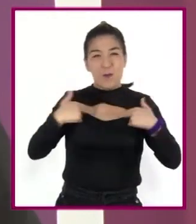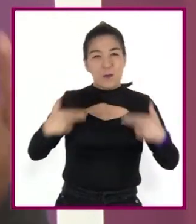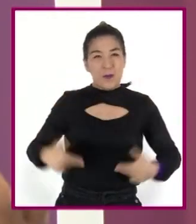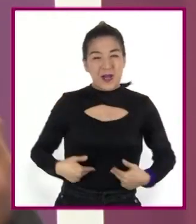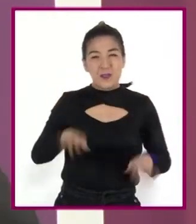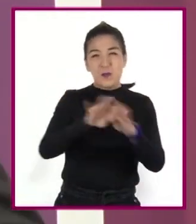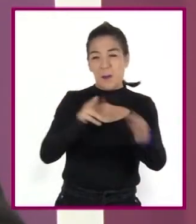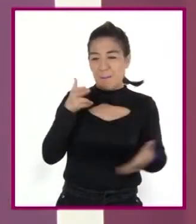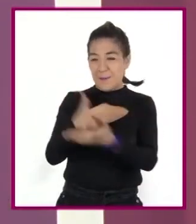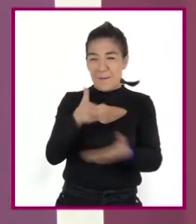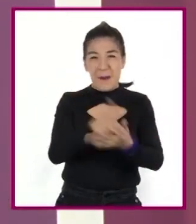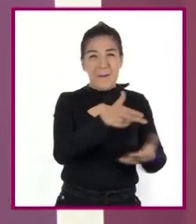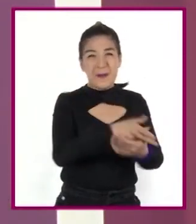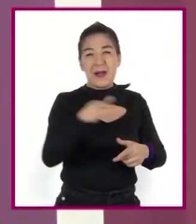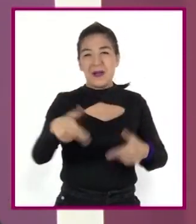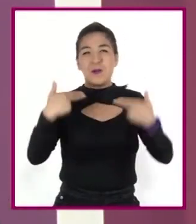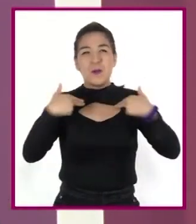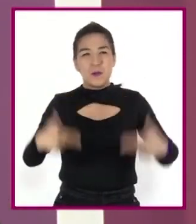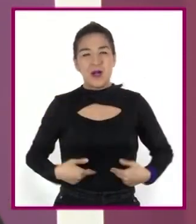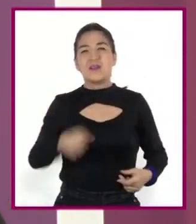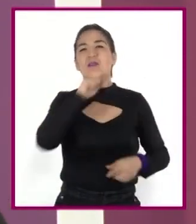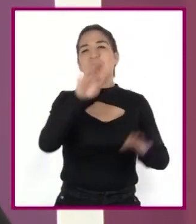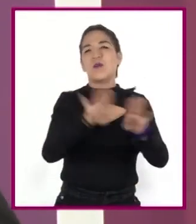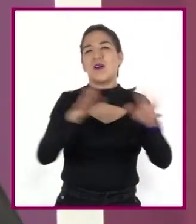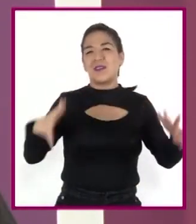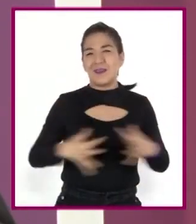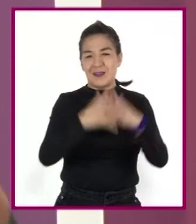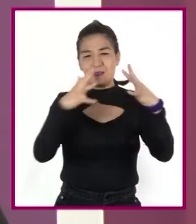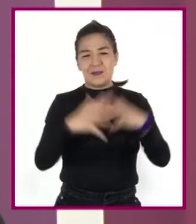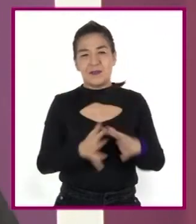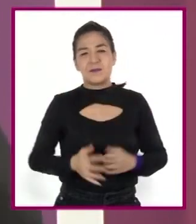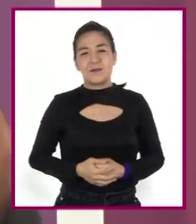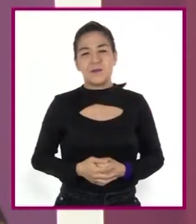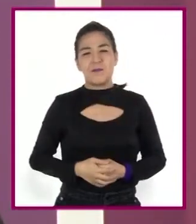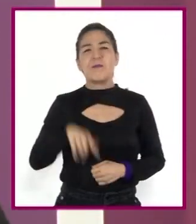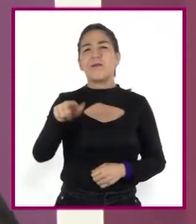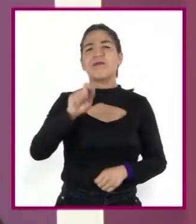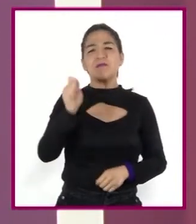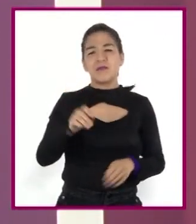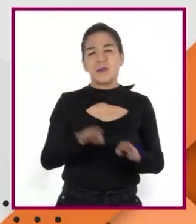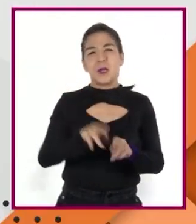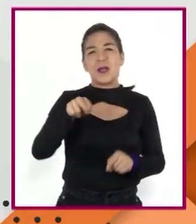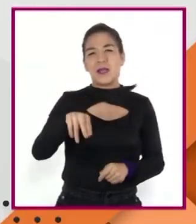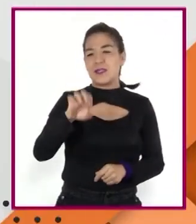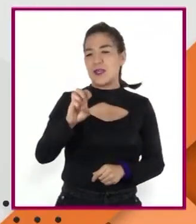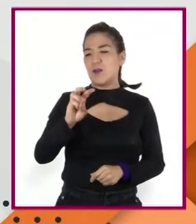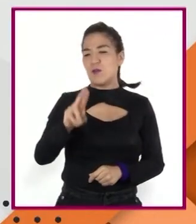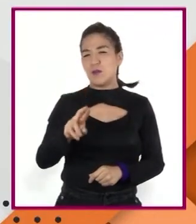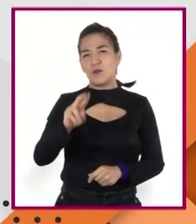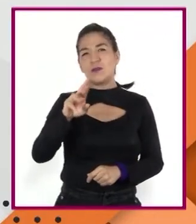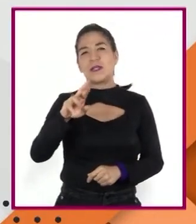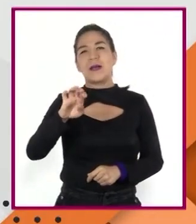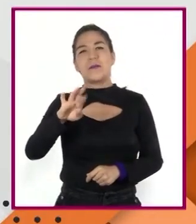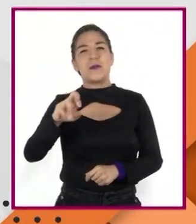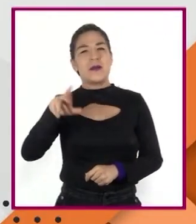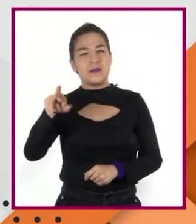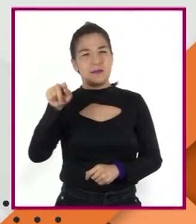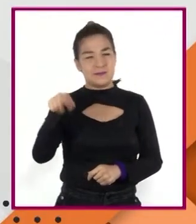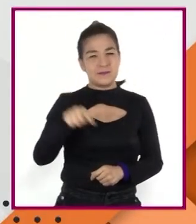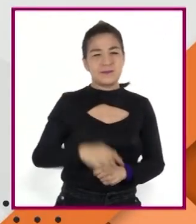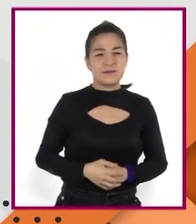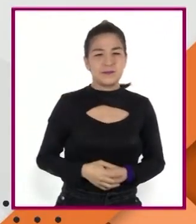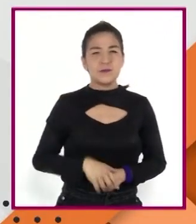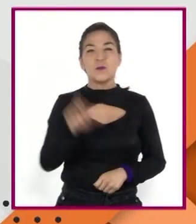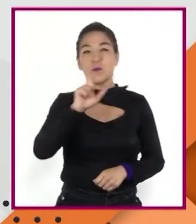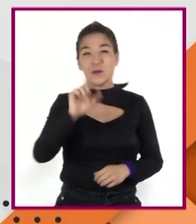genocidio y crímenes de guerra. Su antecedente son los juicios de Nuremberg. Al terminar la Segunda Guerra